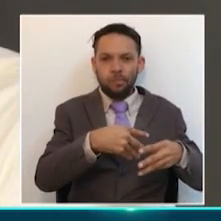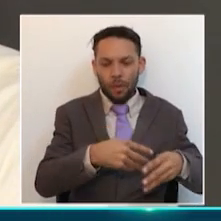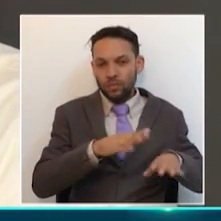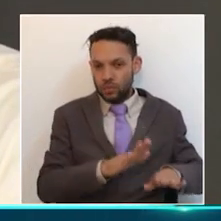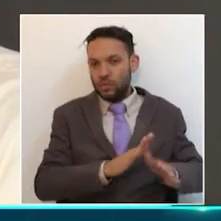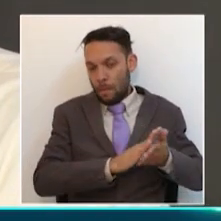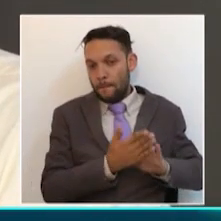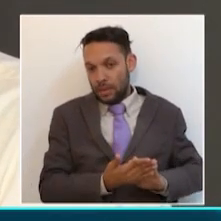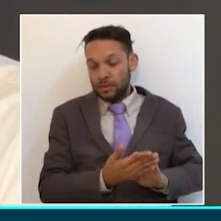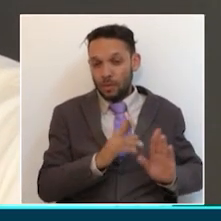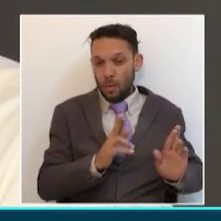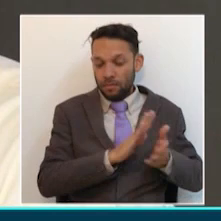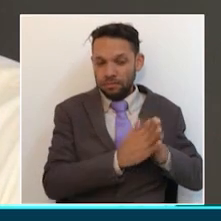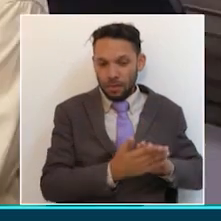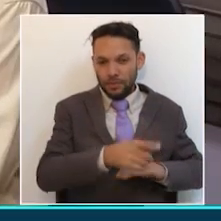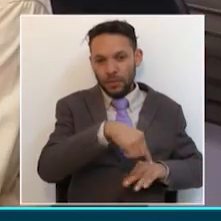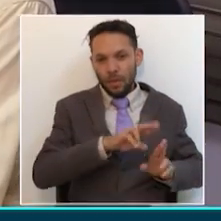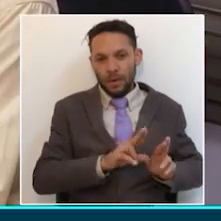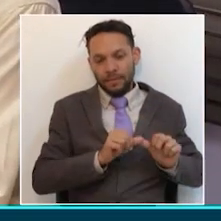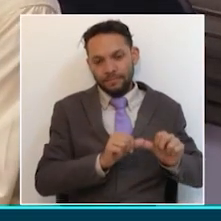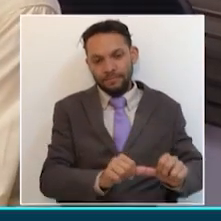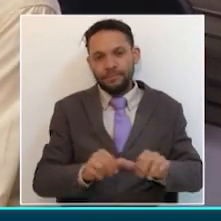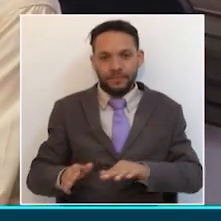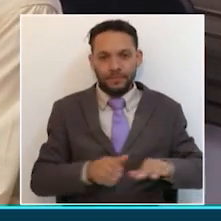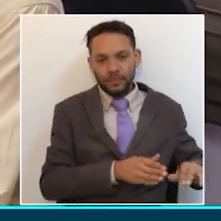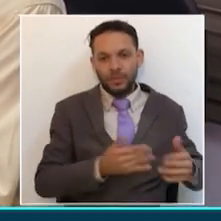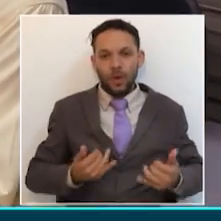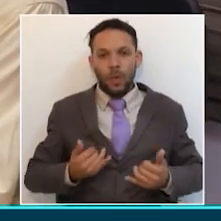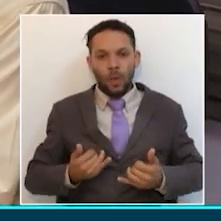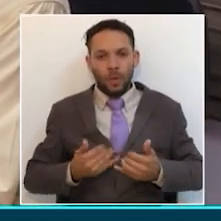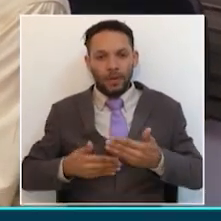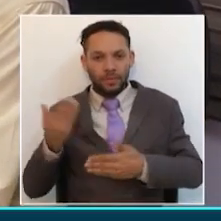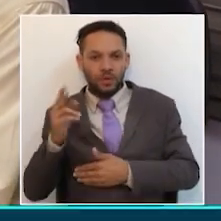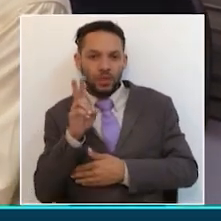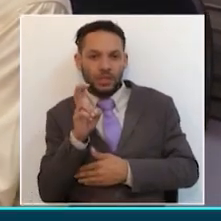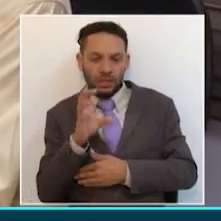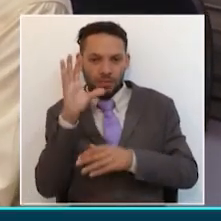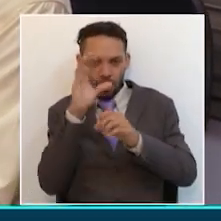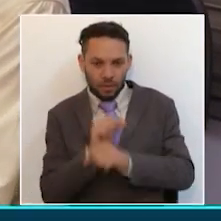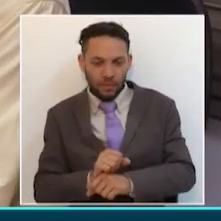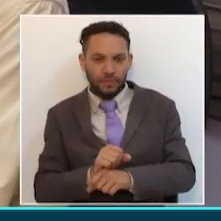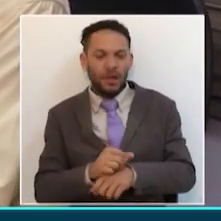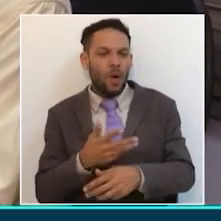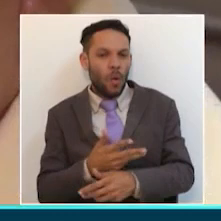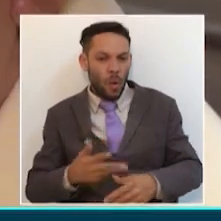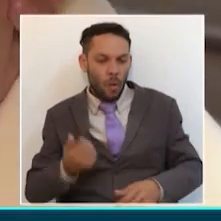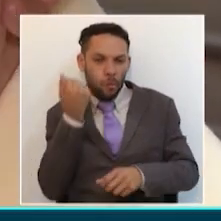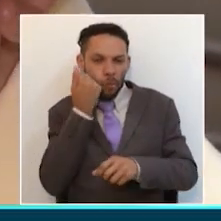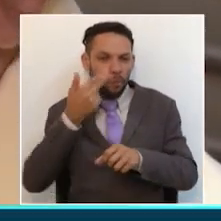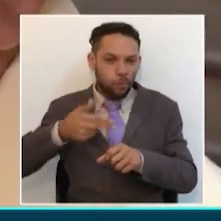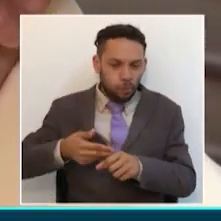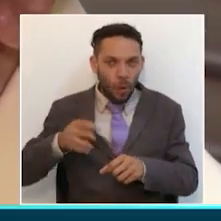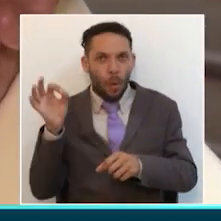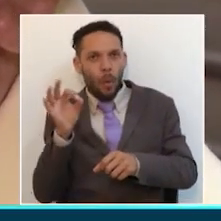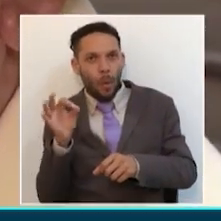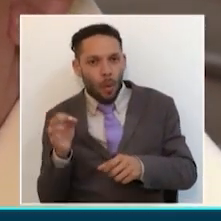pacífica, de manera que esperamos que así sea. Esta noche a las 7 de la noche inicia la restricción para el transporte de materiales inflamables, escombros